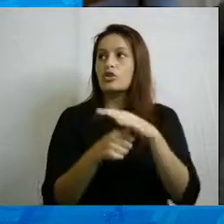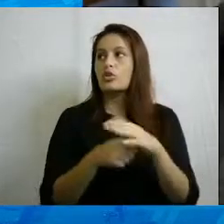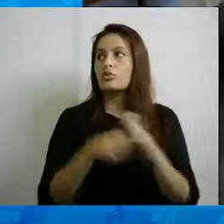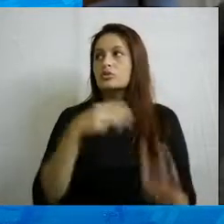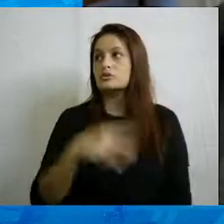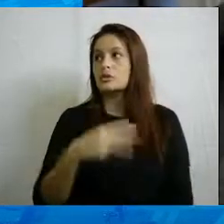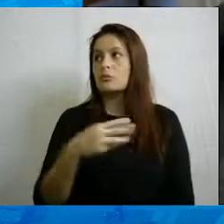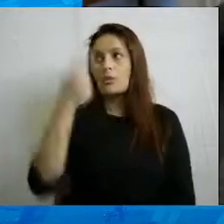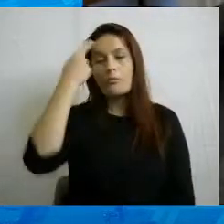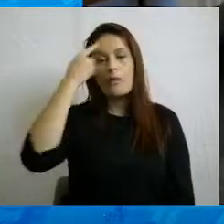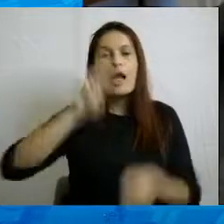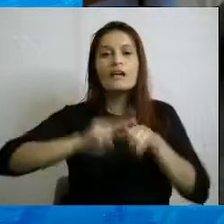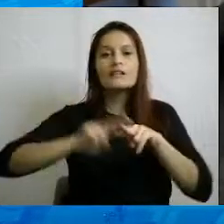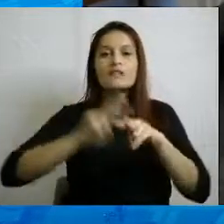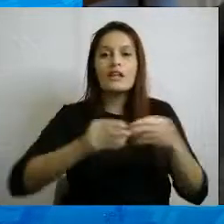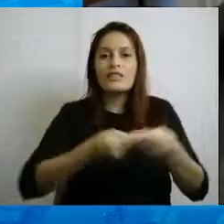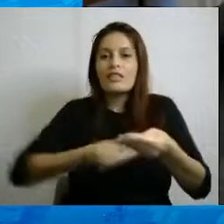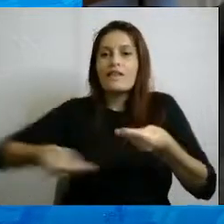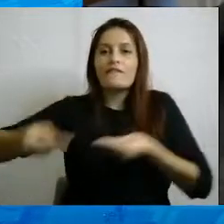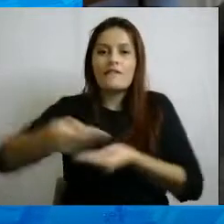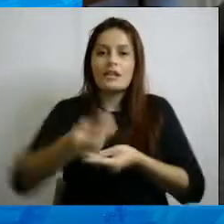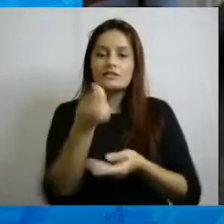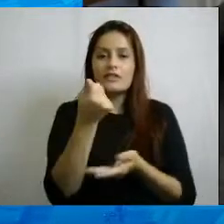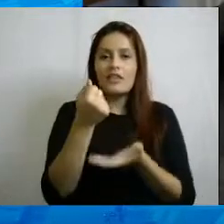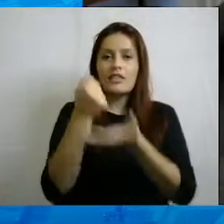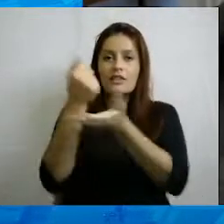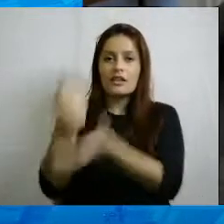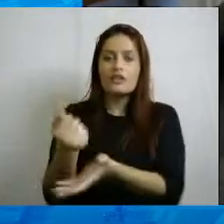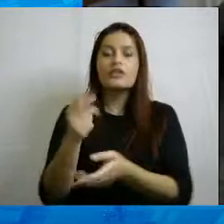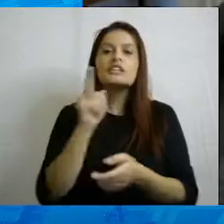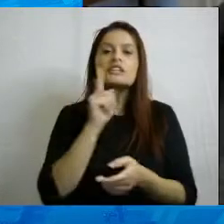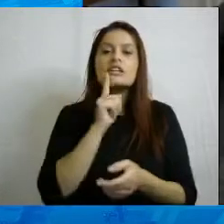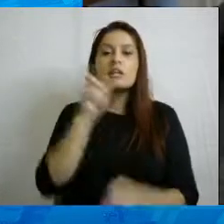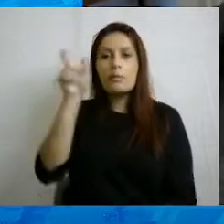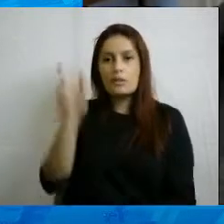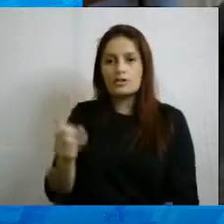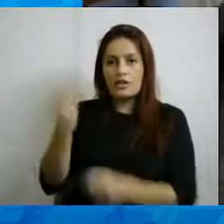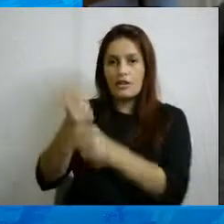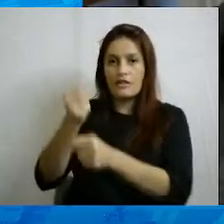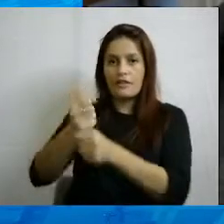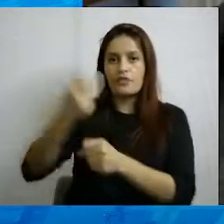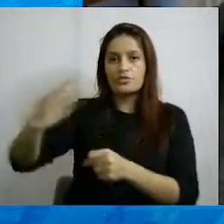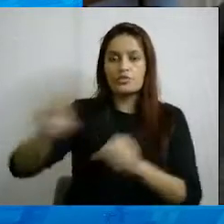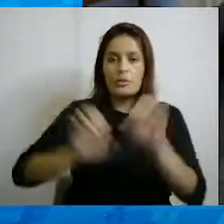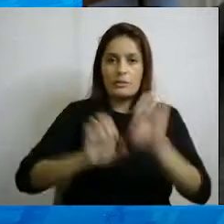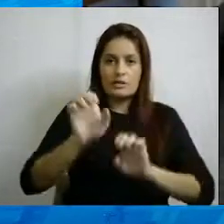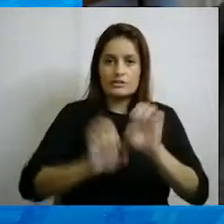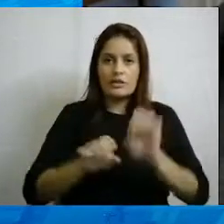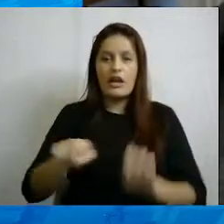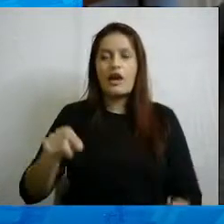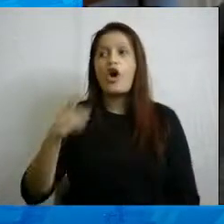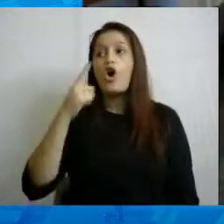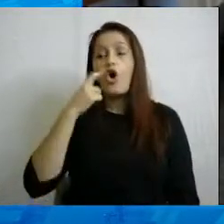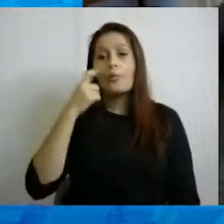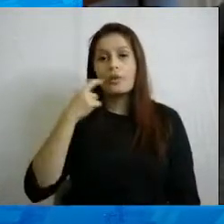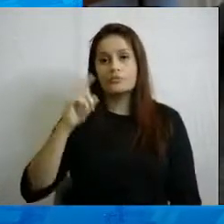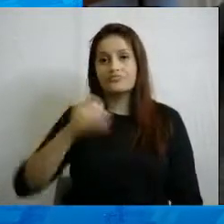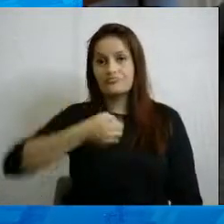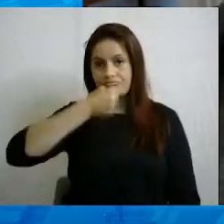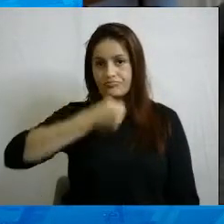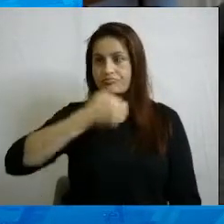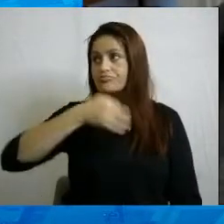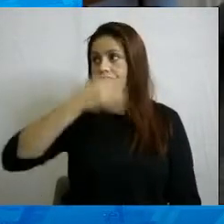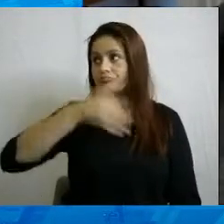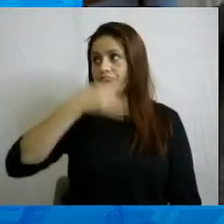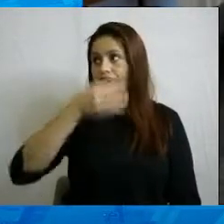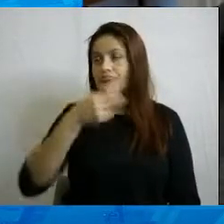realizar una transferencia de recursos que está destinado para los trabajadores de estas empresas. Aquí Alejandro va a exponer el tenor